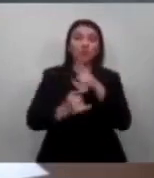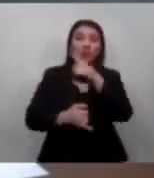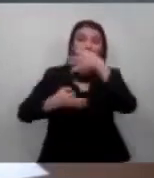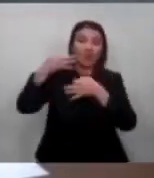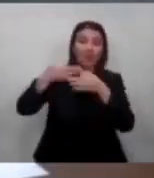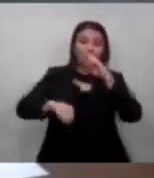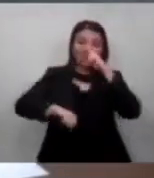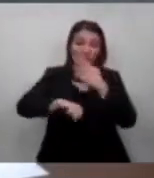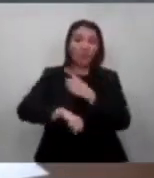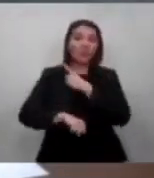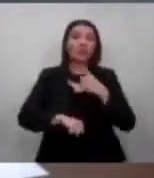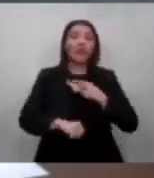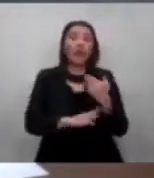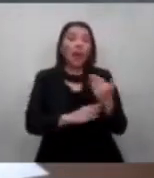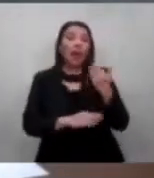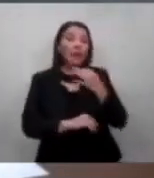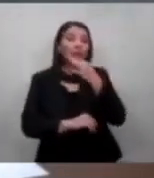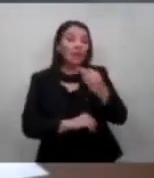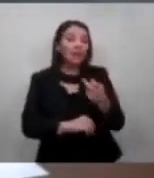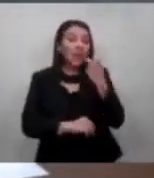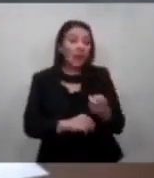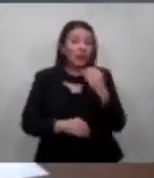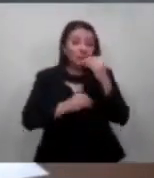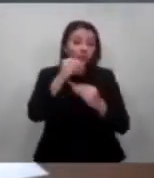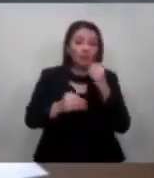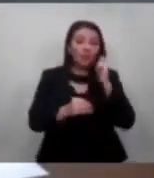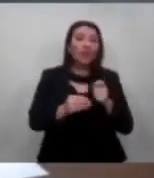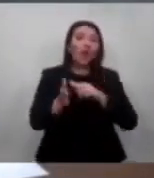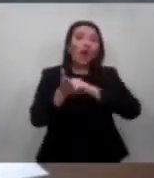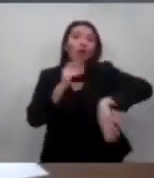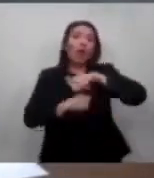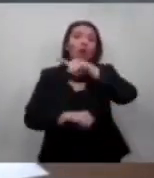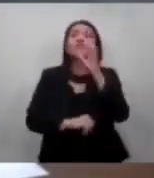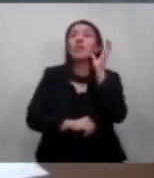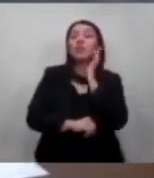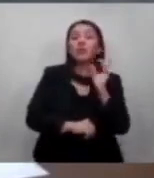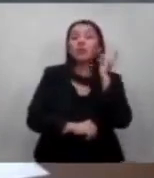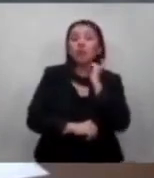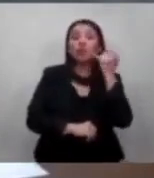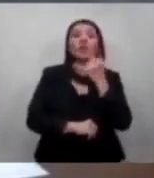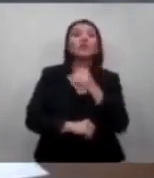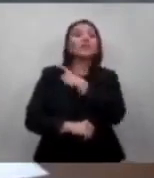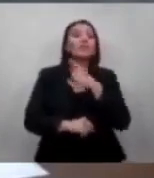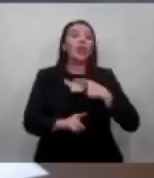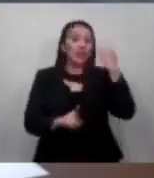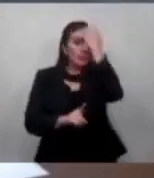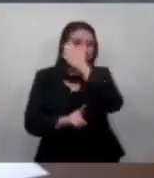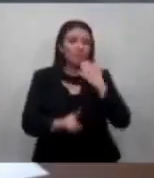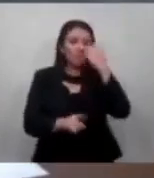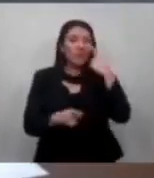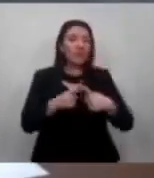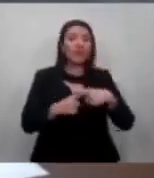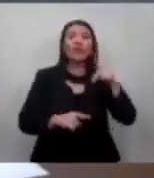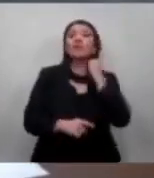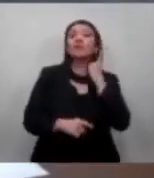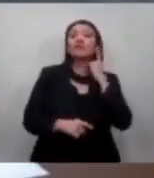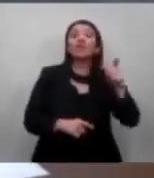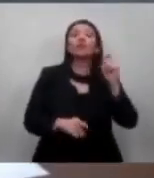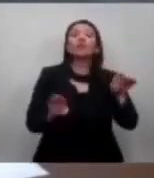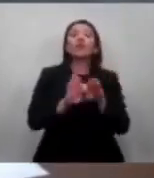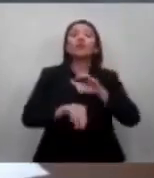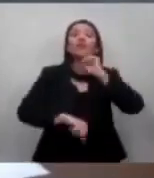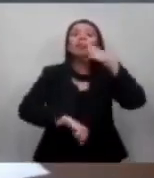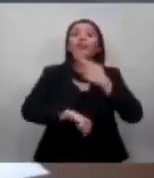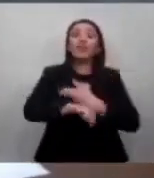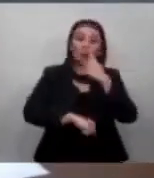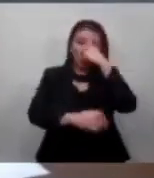tribunal responsable debió advertir que la controversia se centró en una omisión del Congreso, así como analizar que el diputado propietario se encontraba fungiendo como